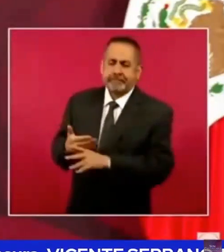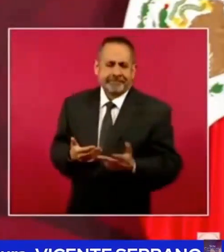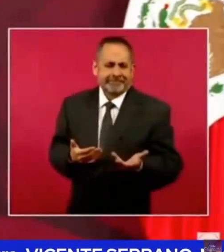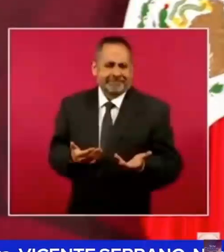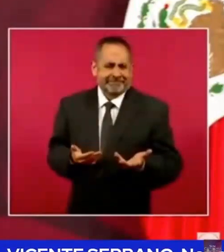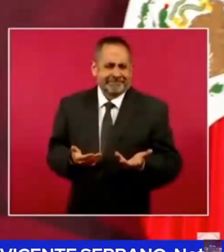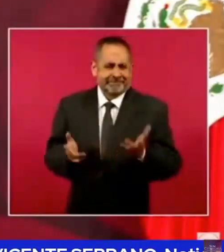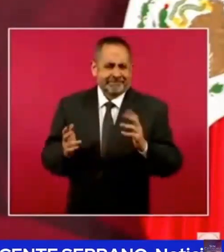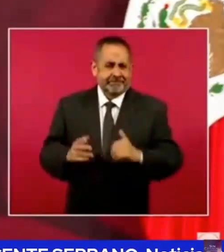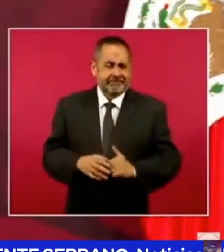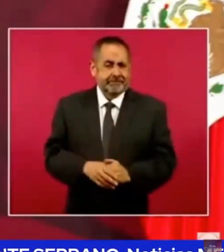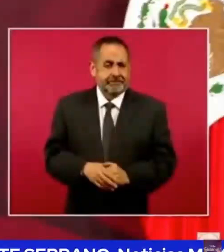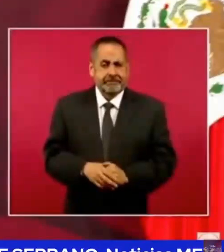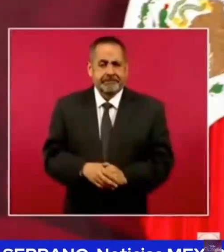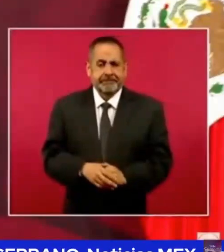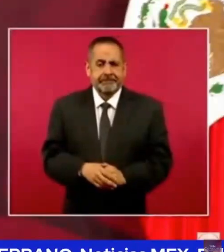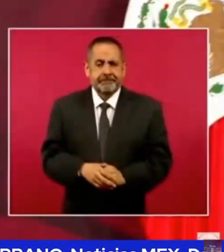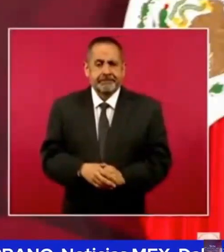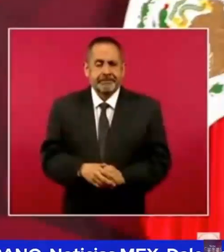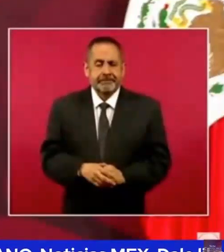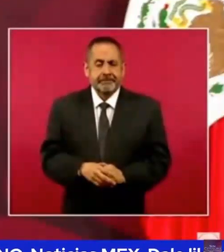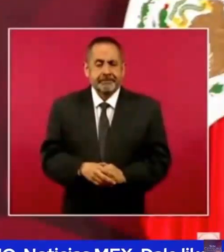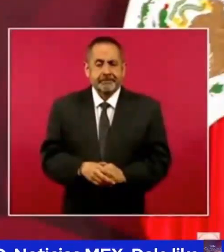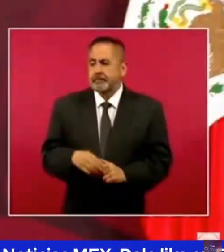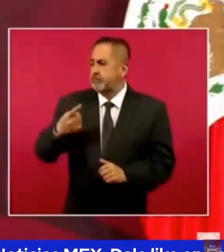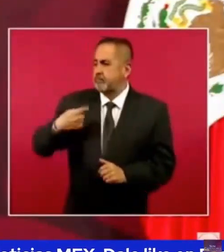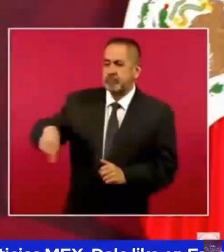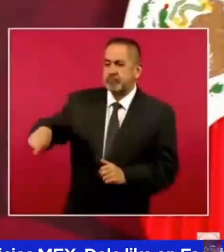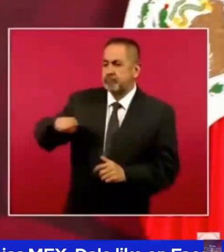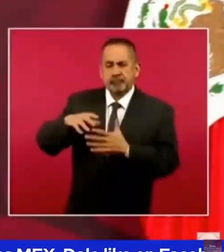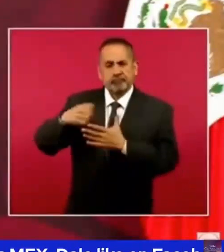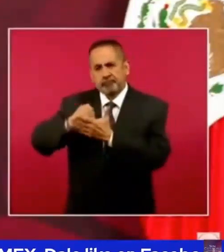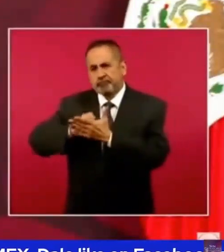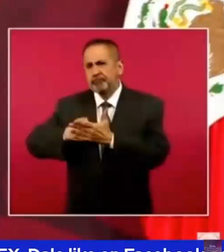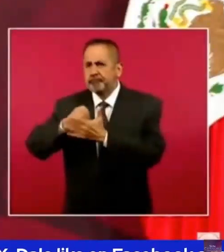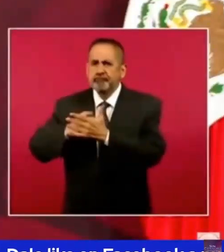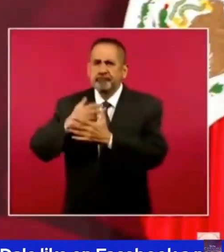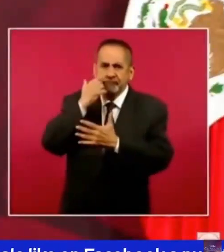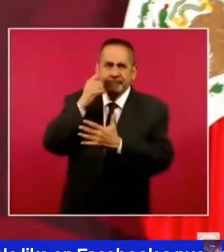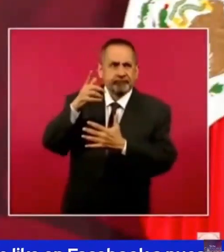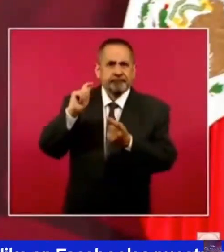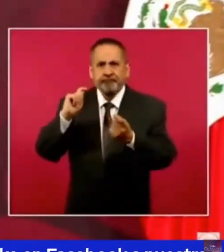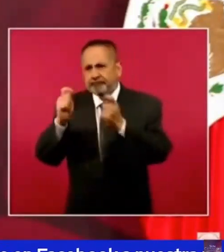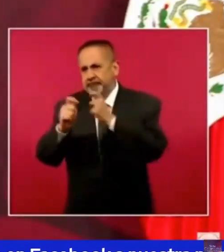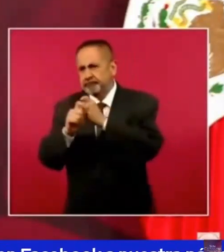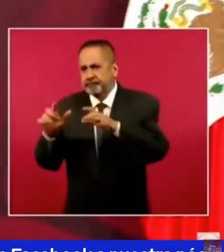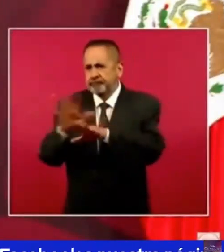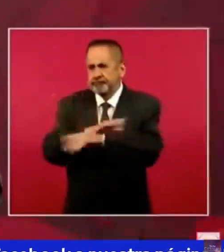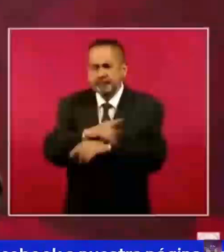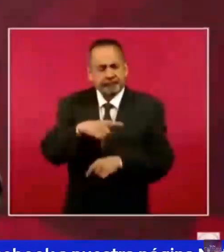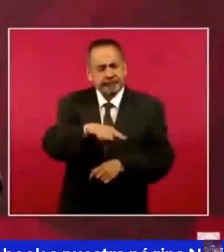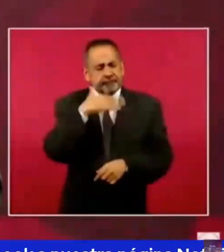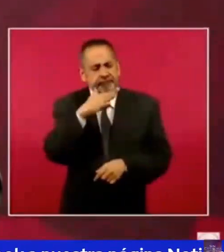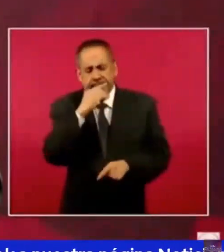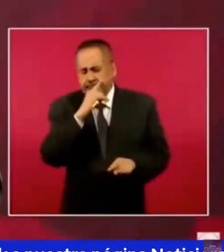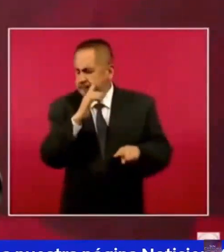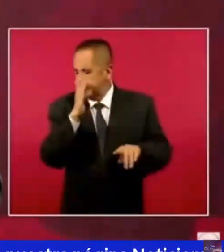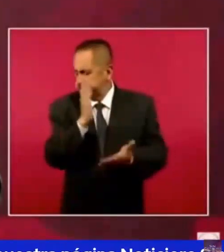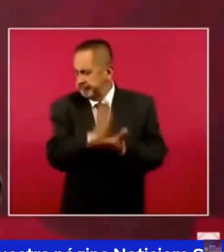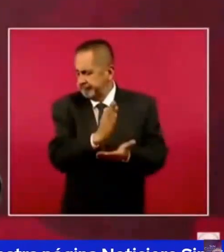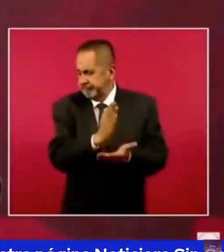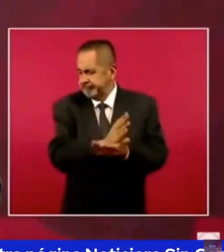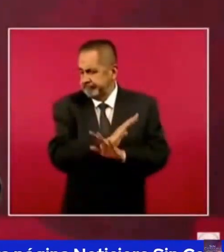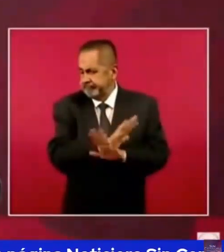de quien o de quienes estamos luchando por una transformación, por acabar con